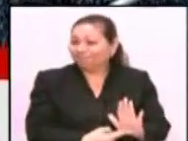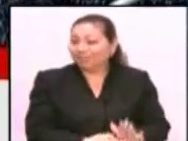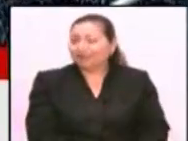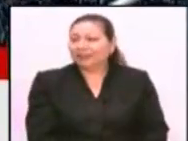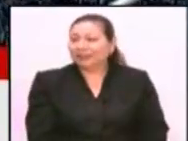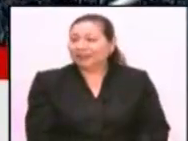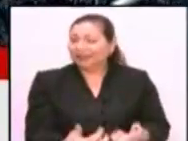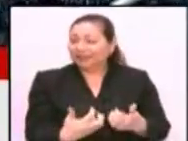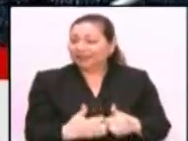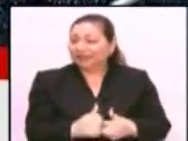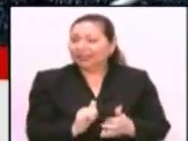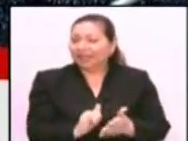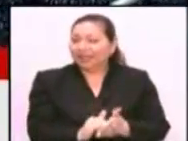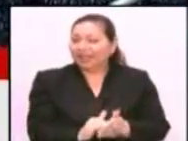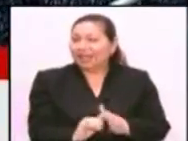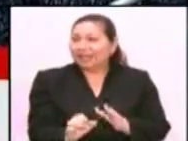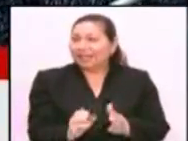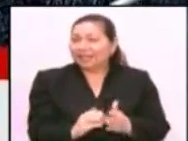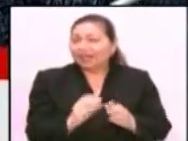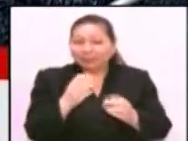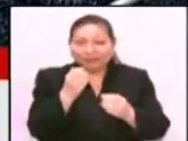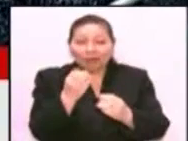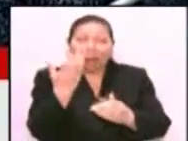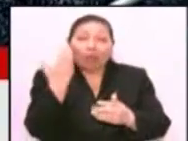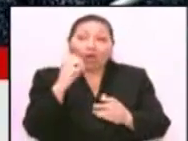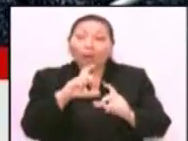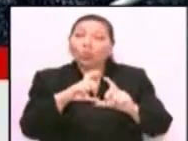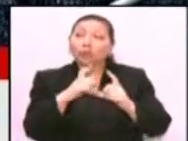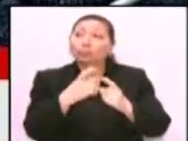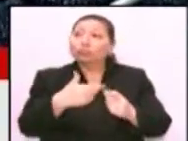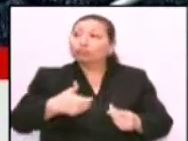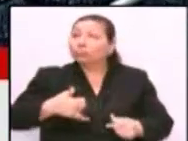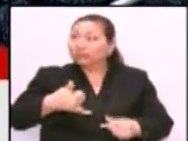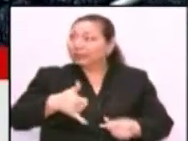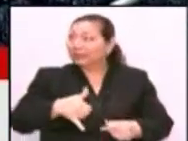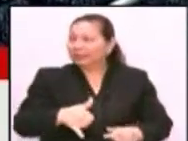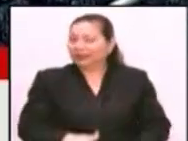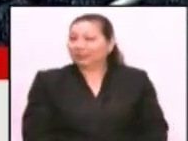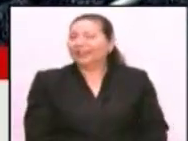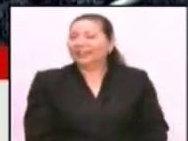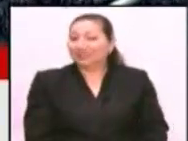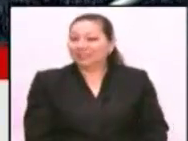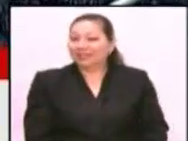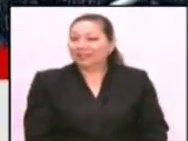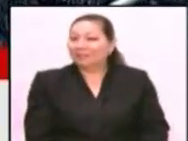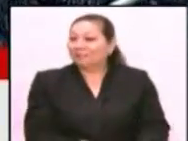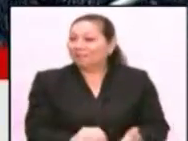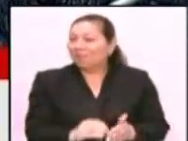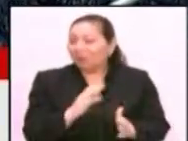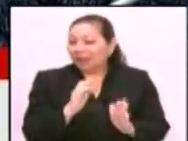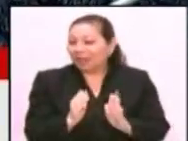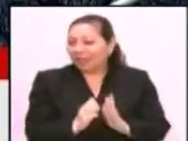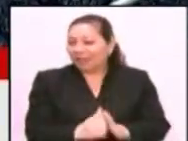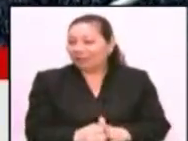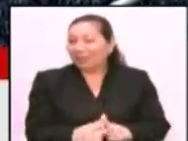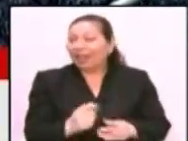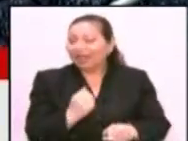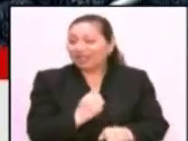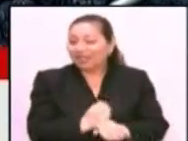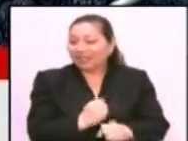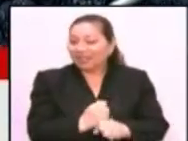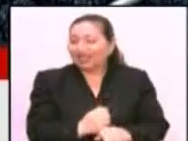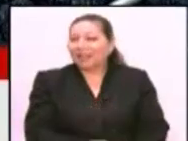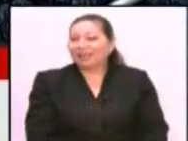a una empresa que hace cerámica de muy alta calidad, se ha logrado, por ejemplo, gracias al trabajo